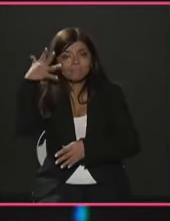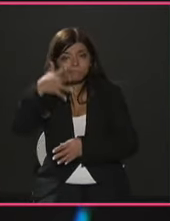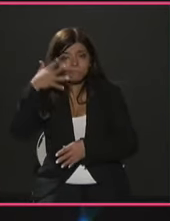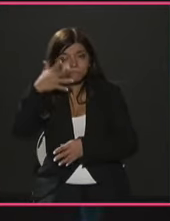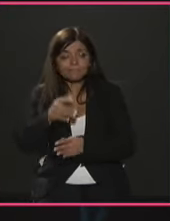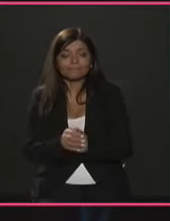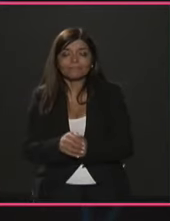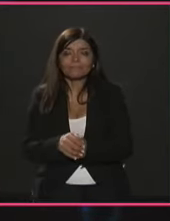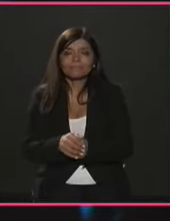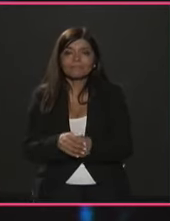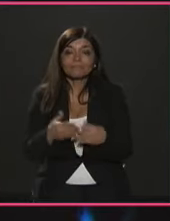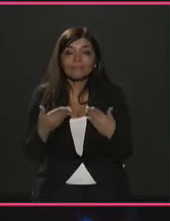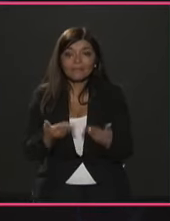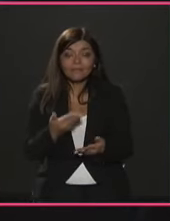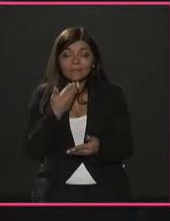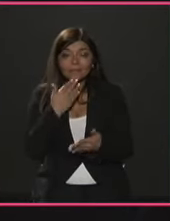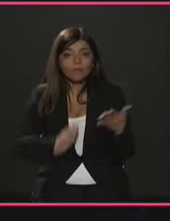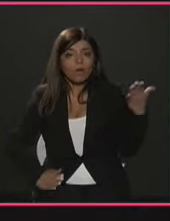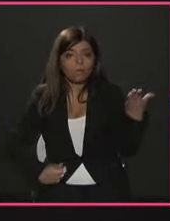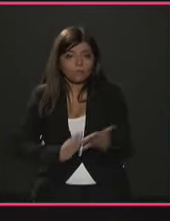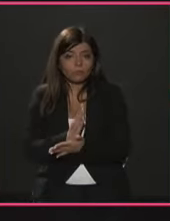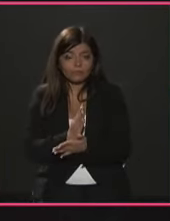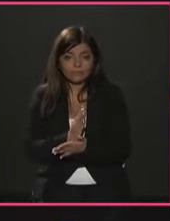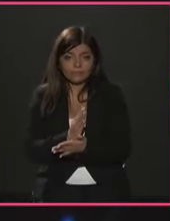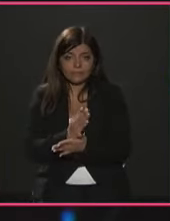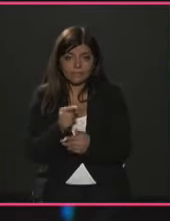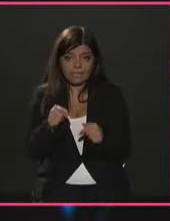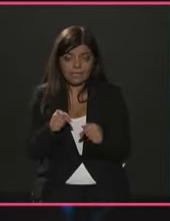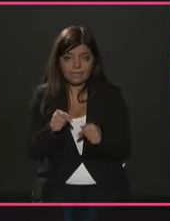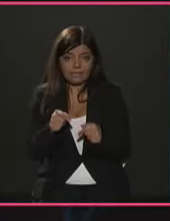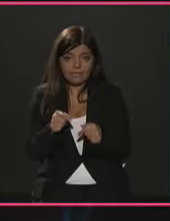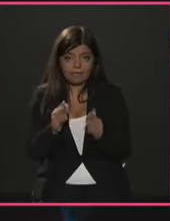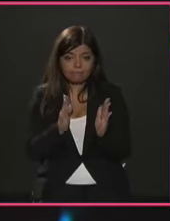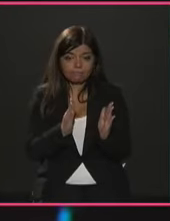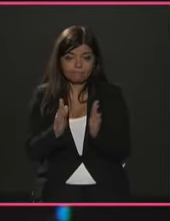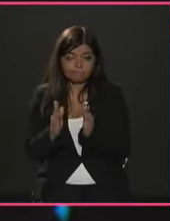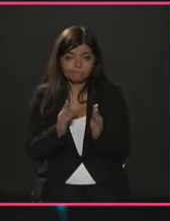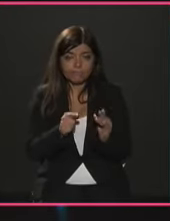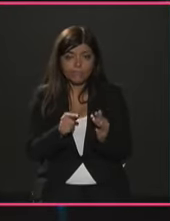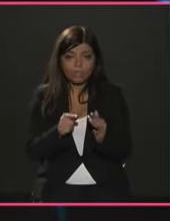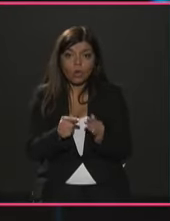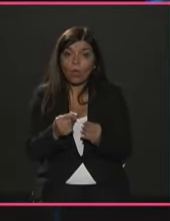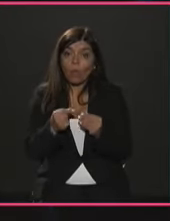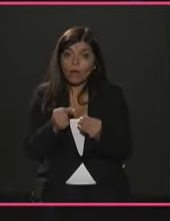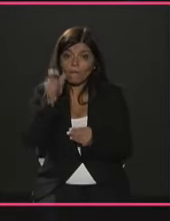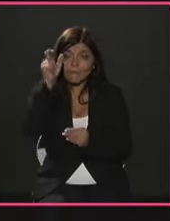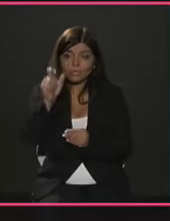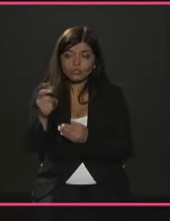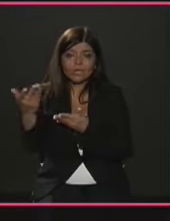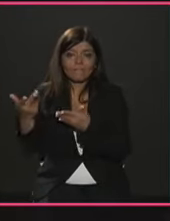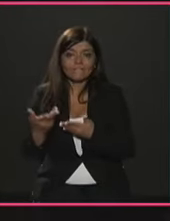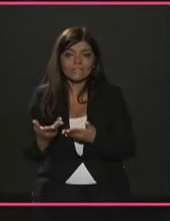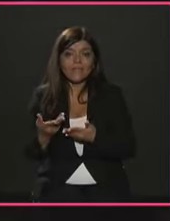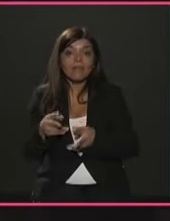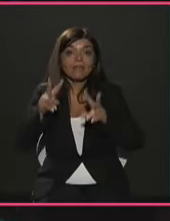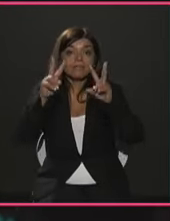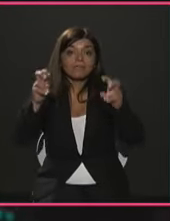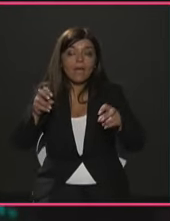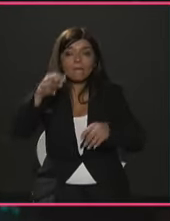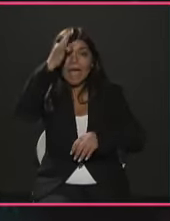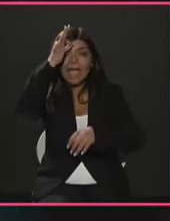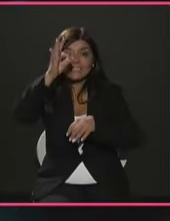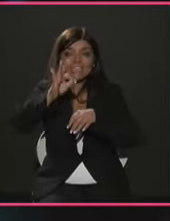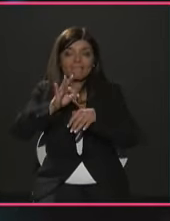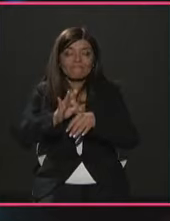lo pierden Bueno de hecho vamos a comenzar eh este bloque con un tremendo invitado que nos va a hablar sobre estas enfermedades